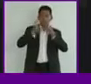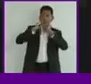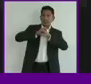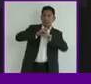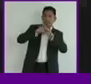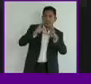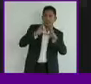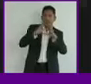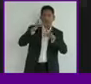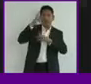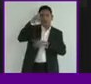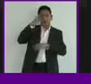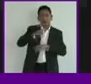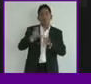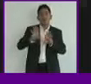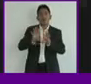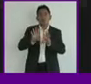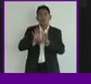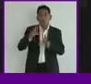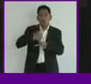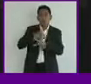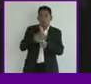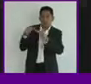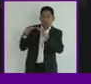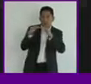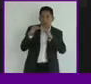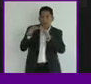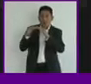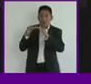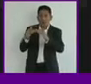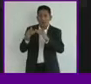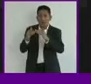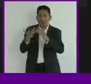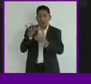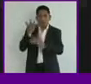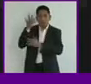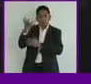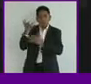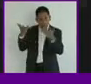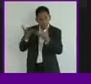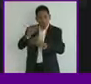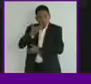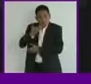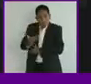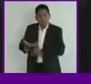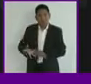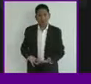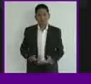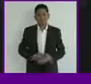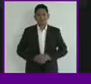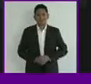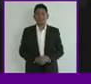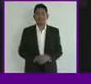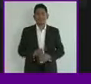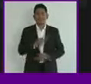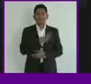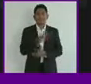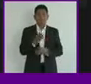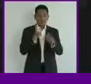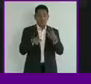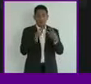sirve y cómo ejercerla correctamente. El reto más grande que enfrentamos es la falta de interés por parte de los jóvenes,